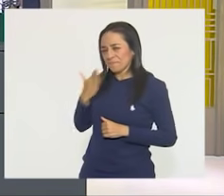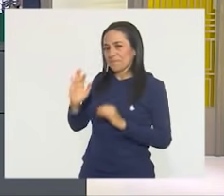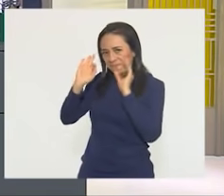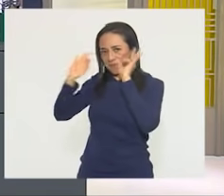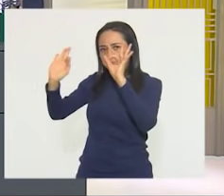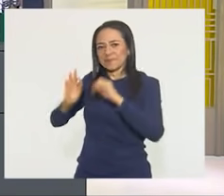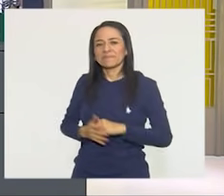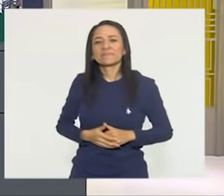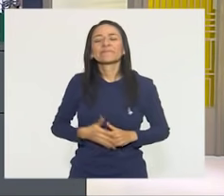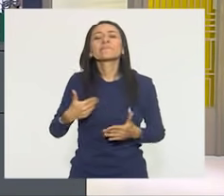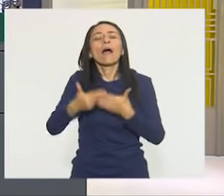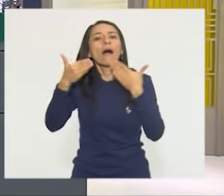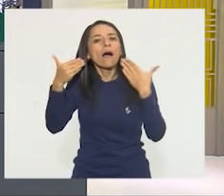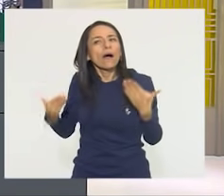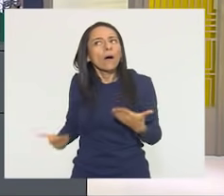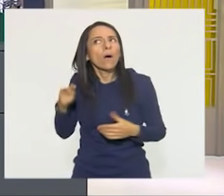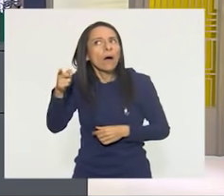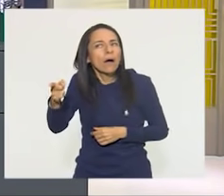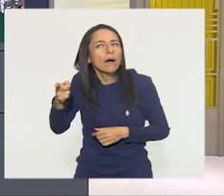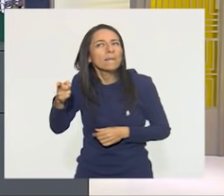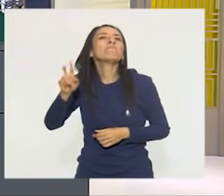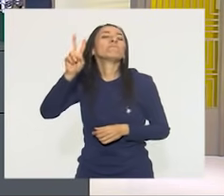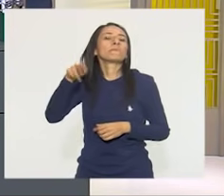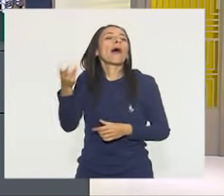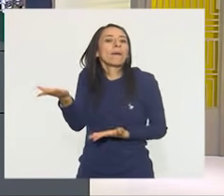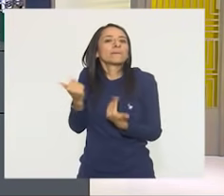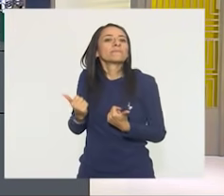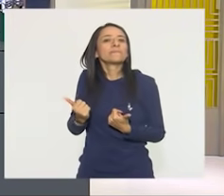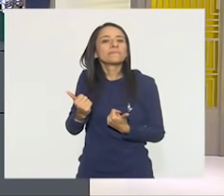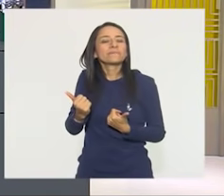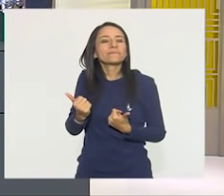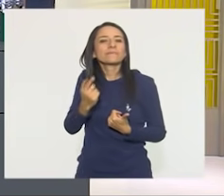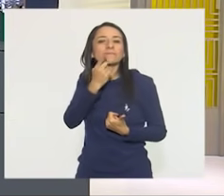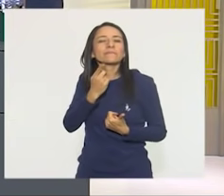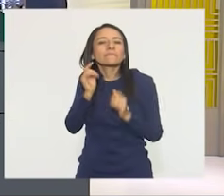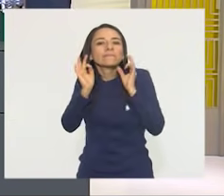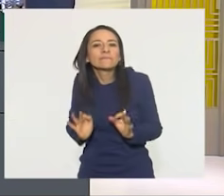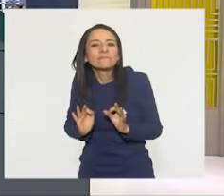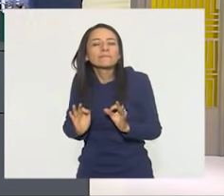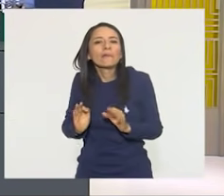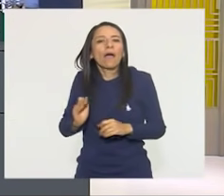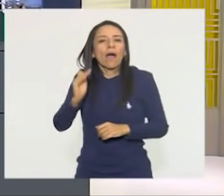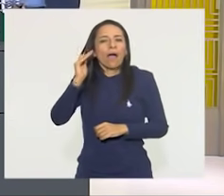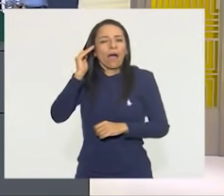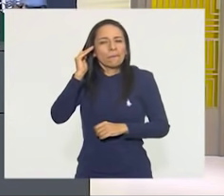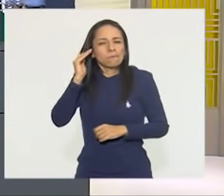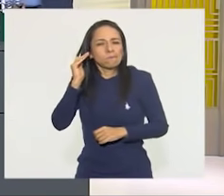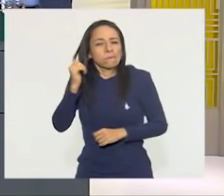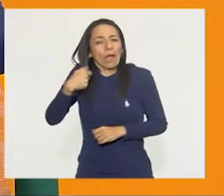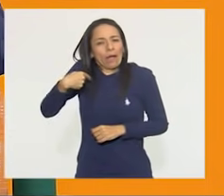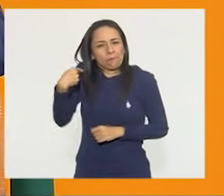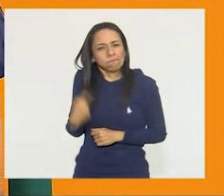quiero que me digas la duración del sonido de este objeto.